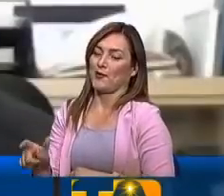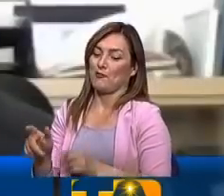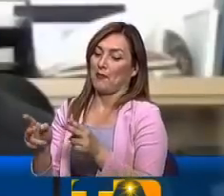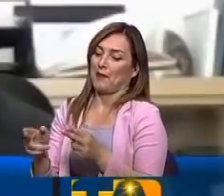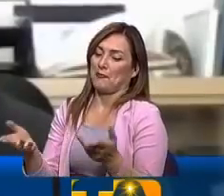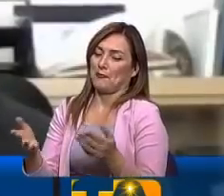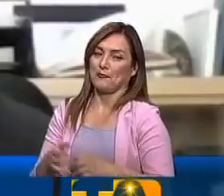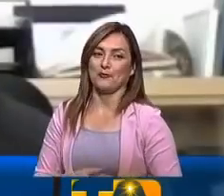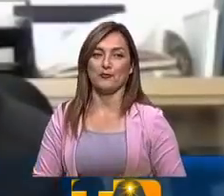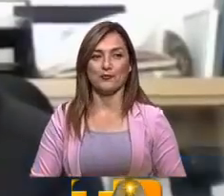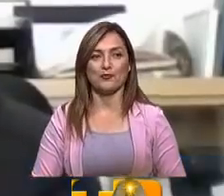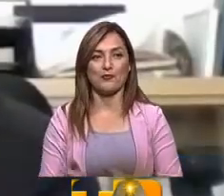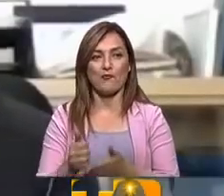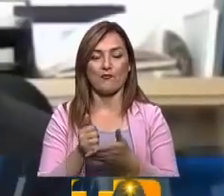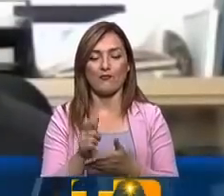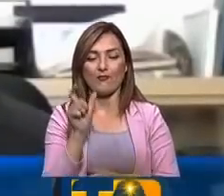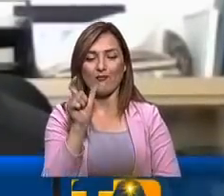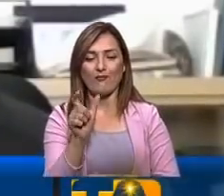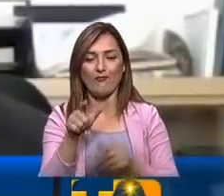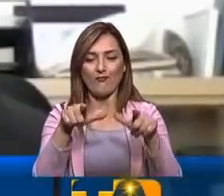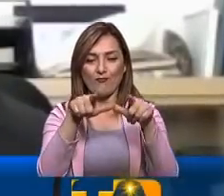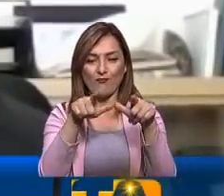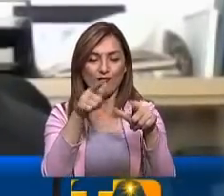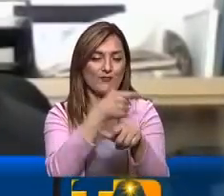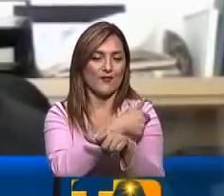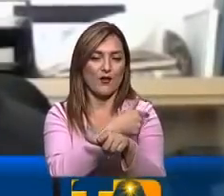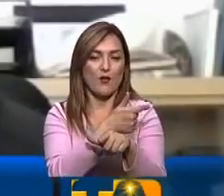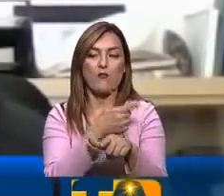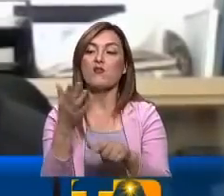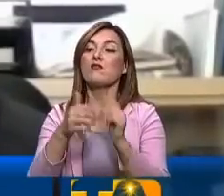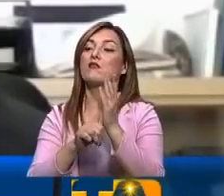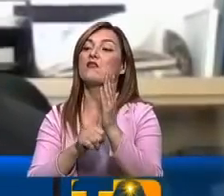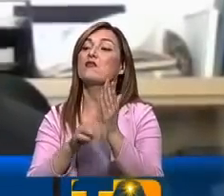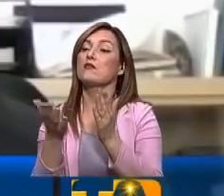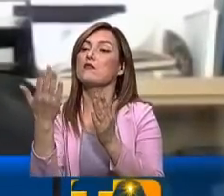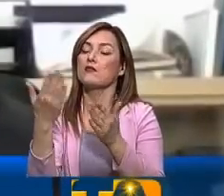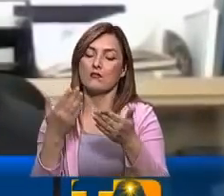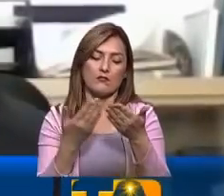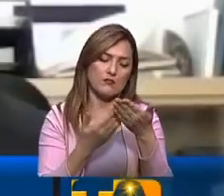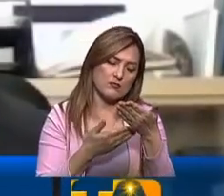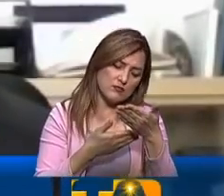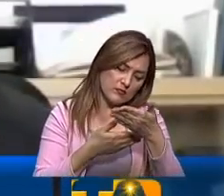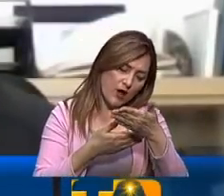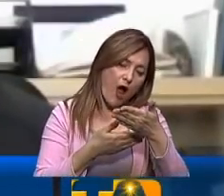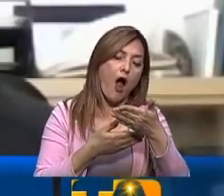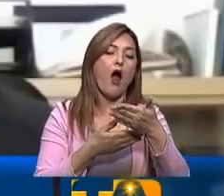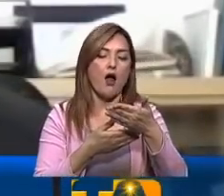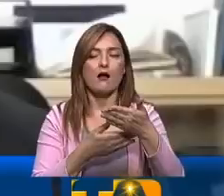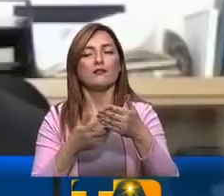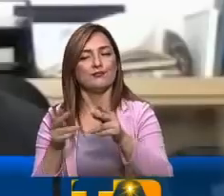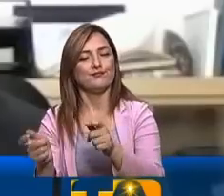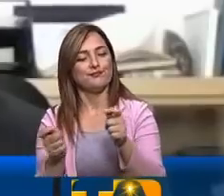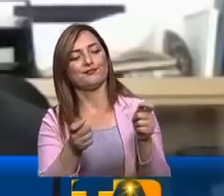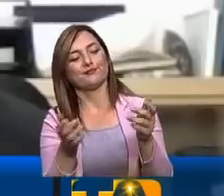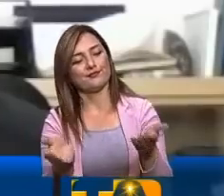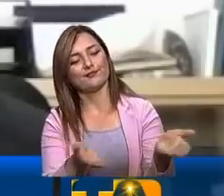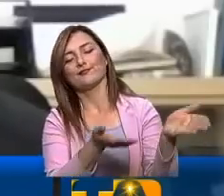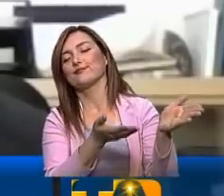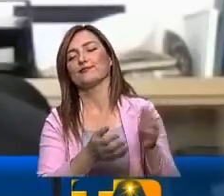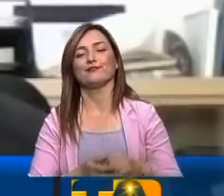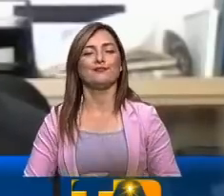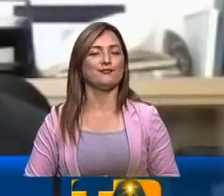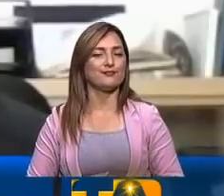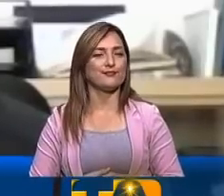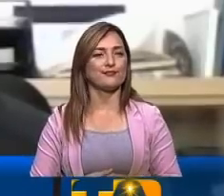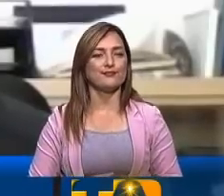ayuda a verificar en la persona que nos está entregando el certificado de vacunación es la misma persona de la cédula pero siempre partimos del principio